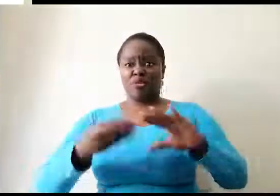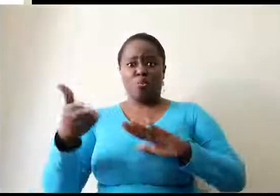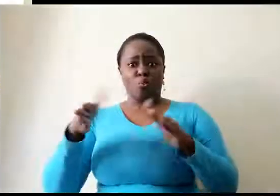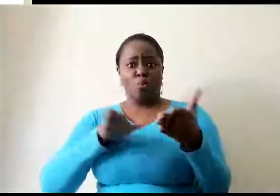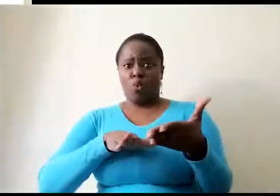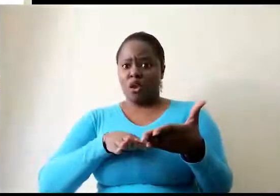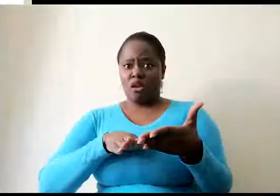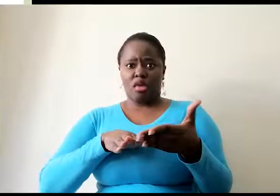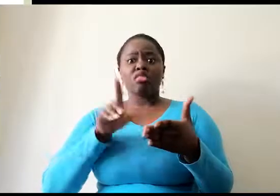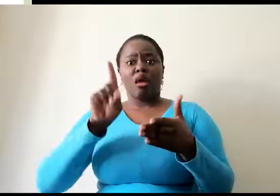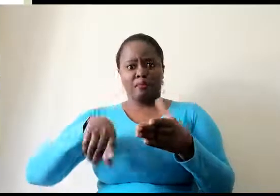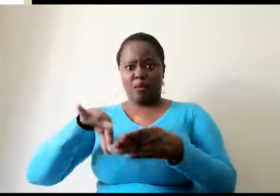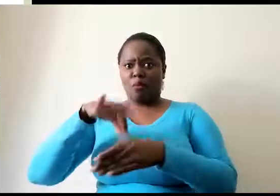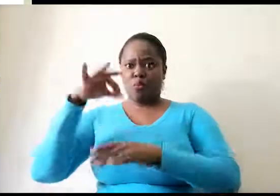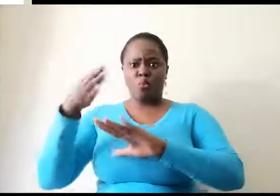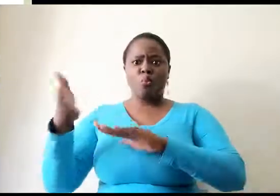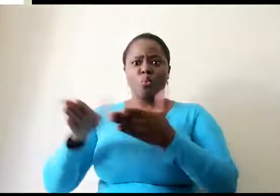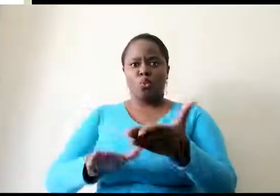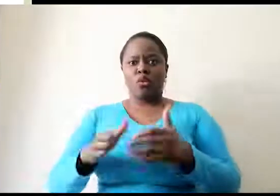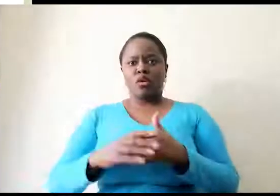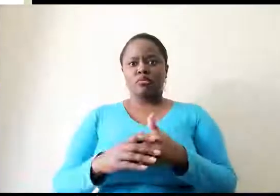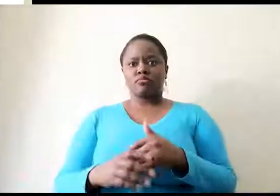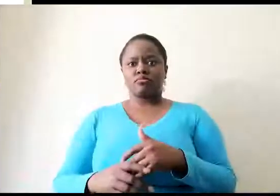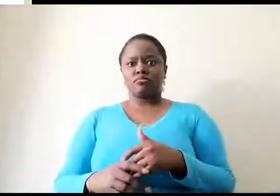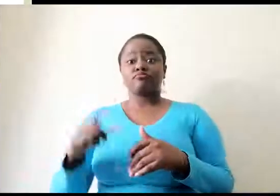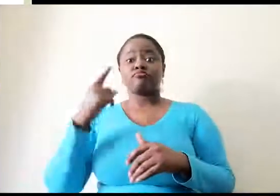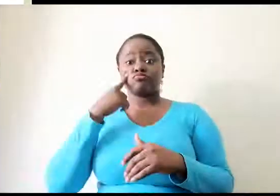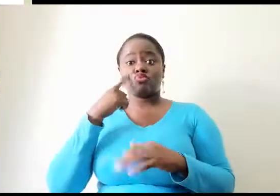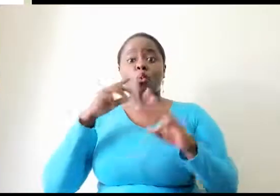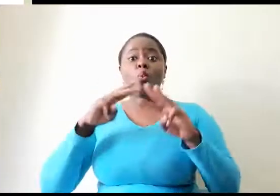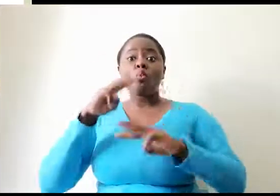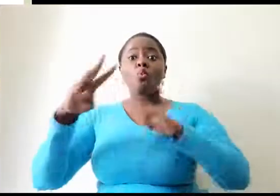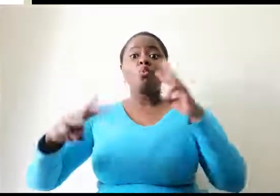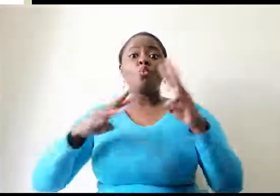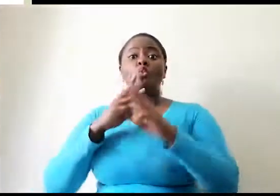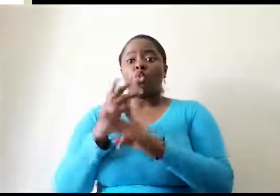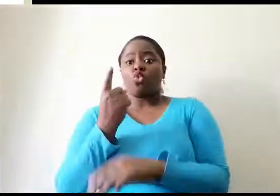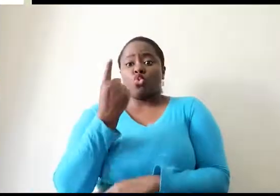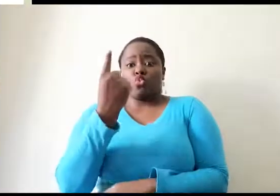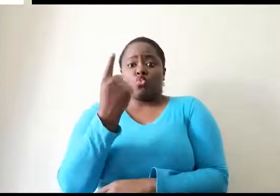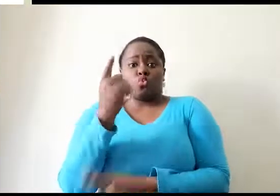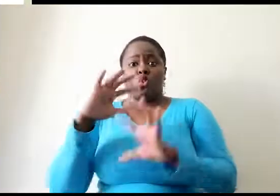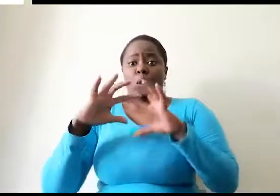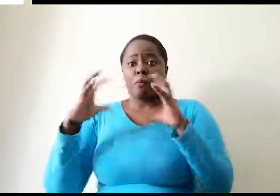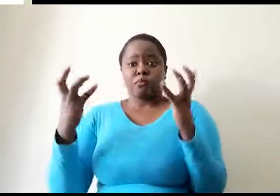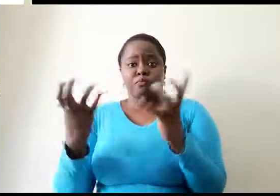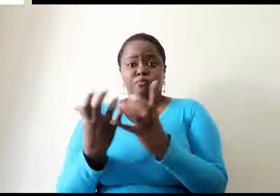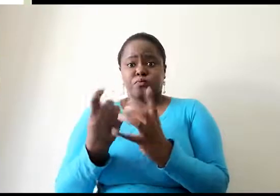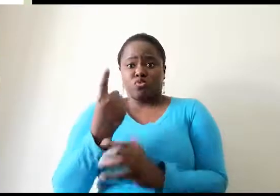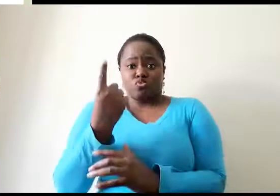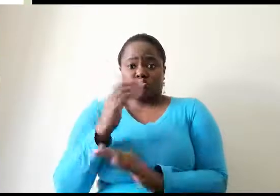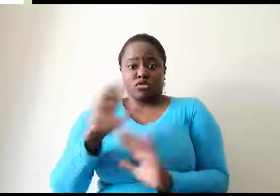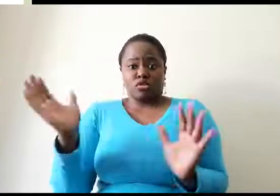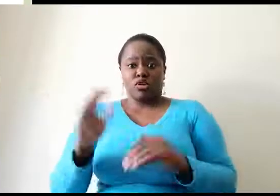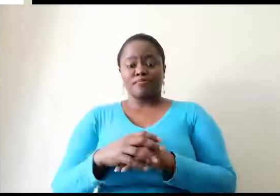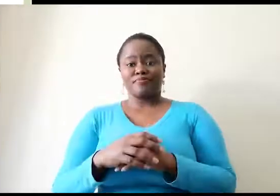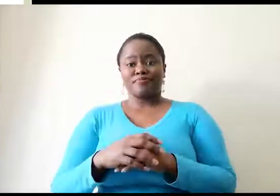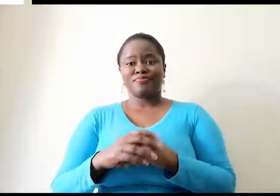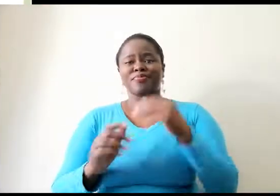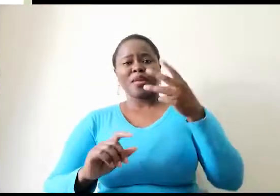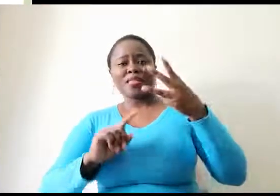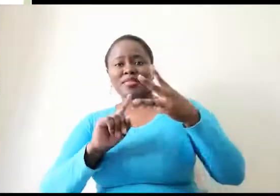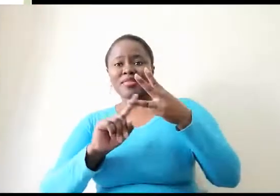alma. Segundo, porque cree que solo hay un mundo posible. Tercero, porque